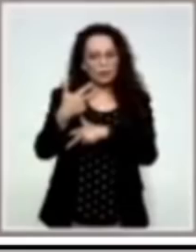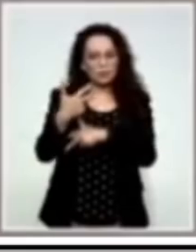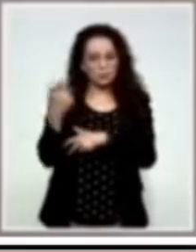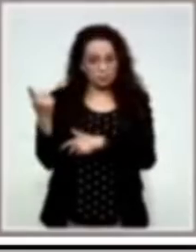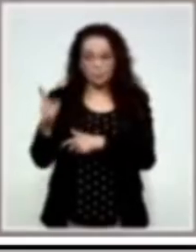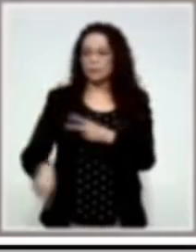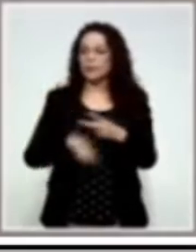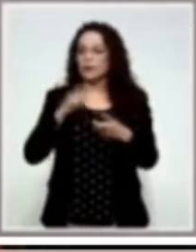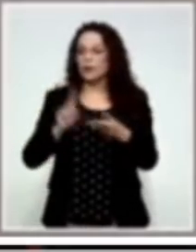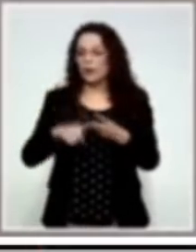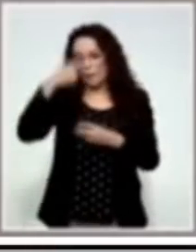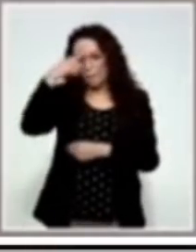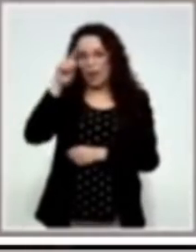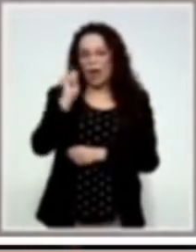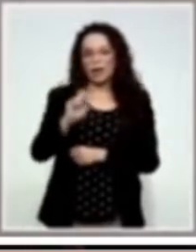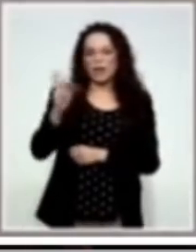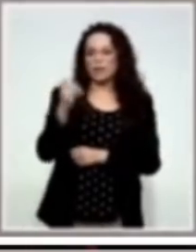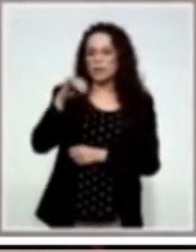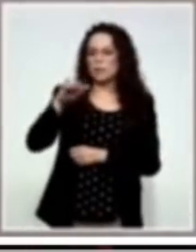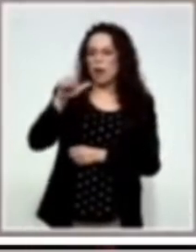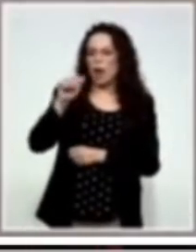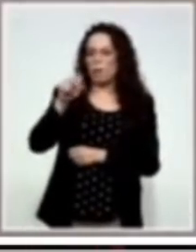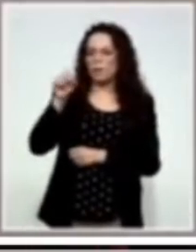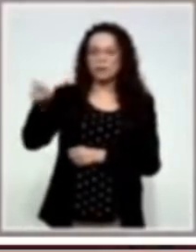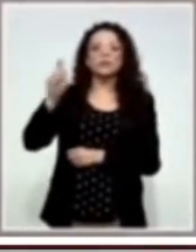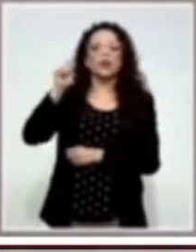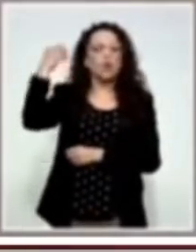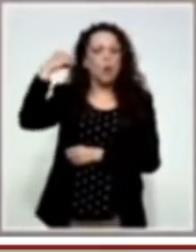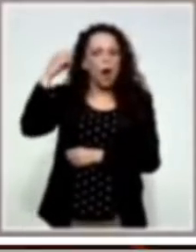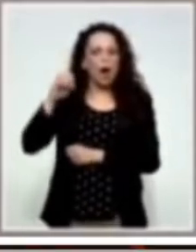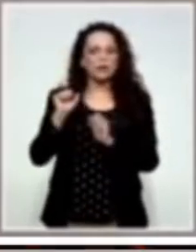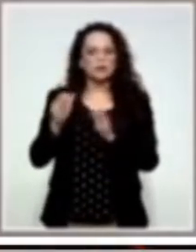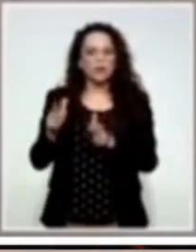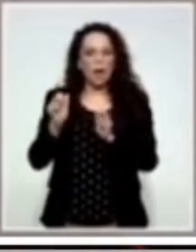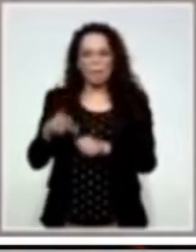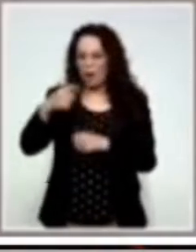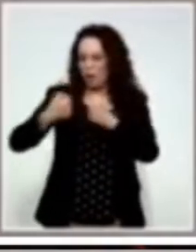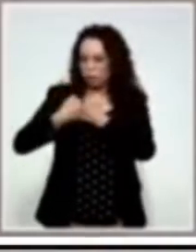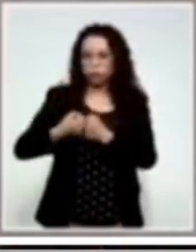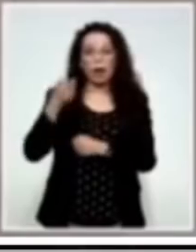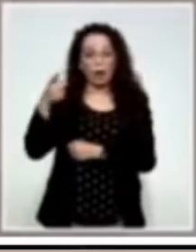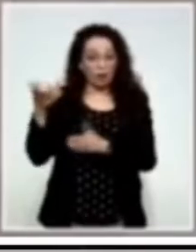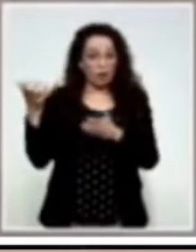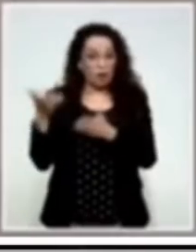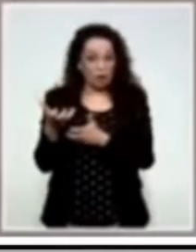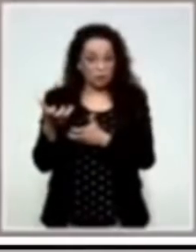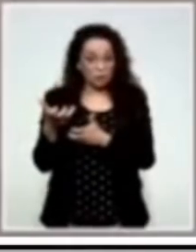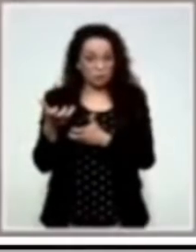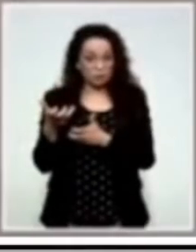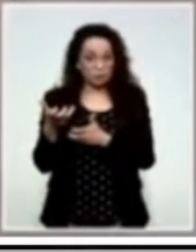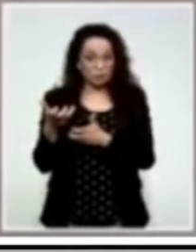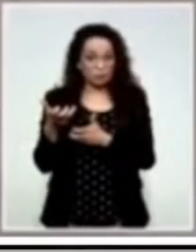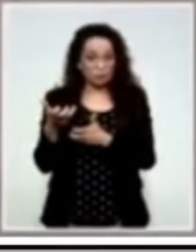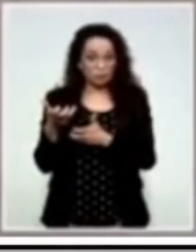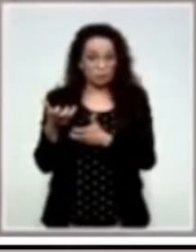de los límites de las Chimalapas de Oaxaca y Chiapas. Tuvo muchos asuntos muy relevantes el último año